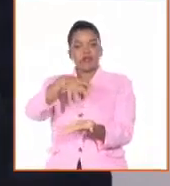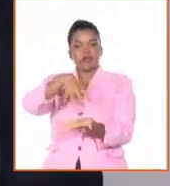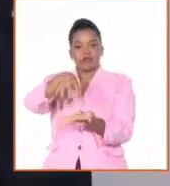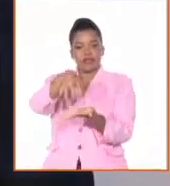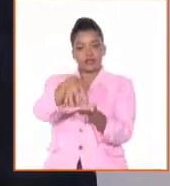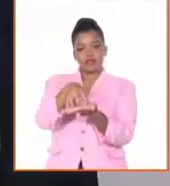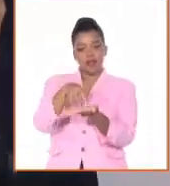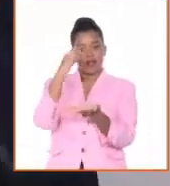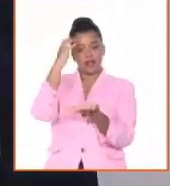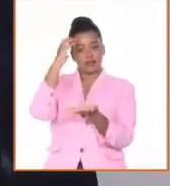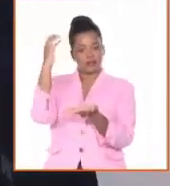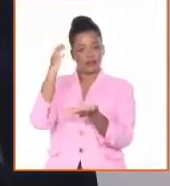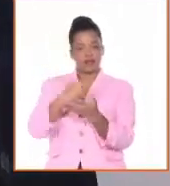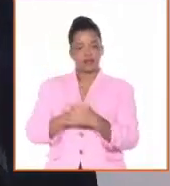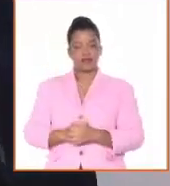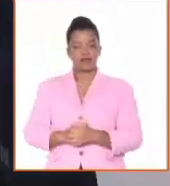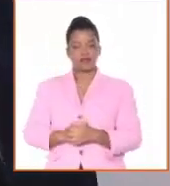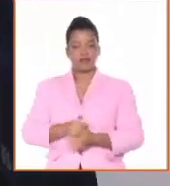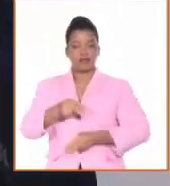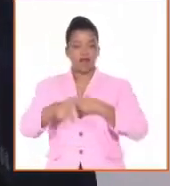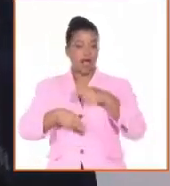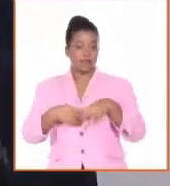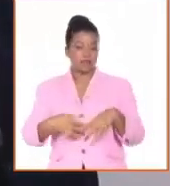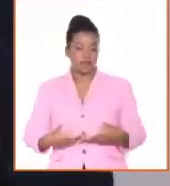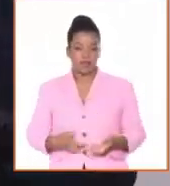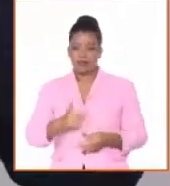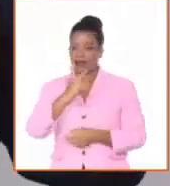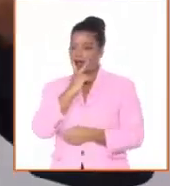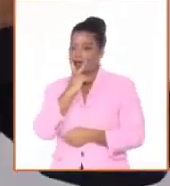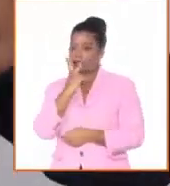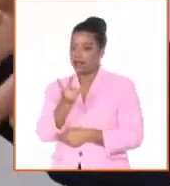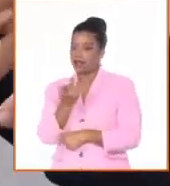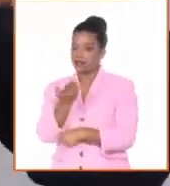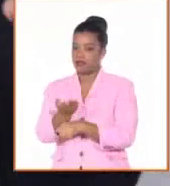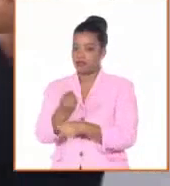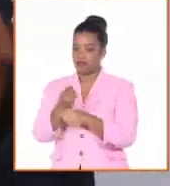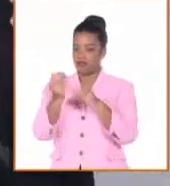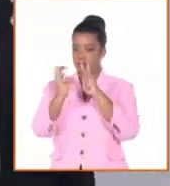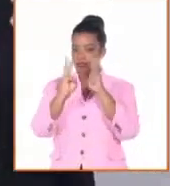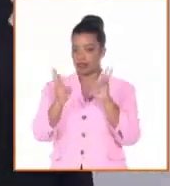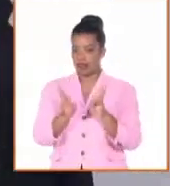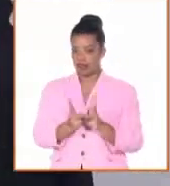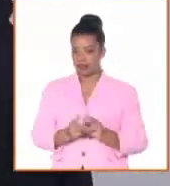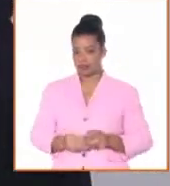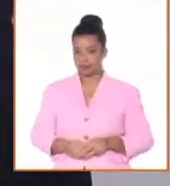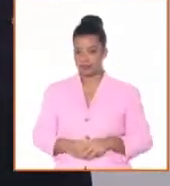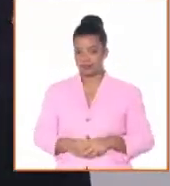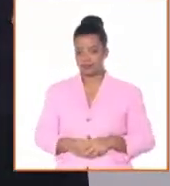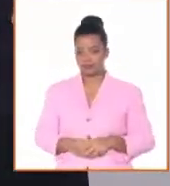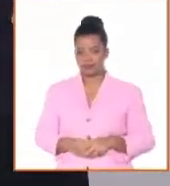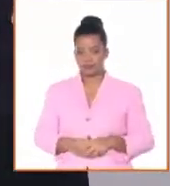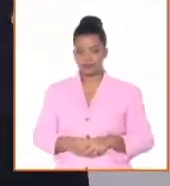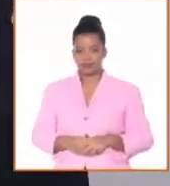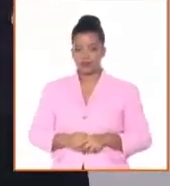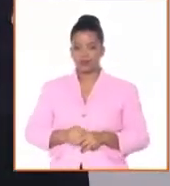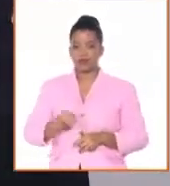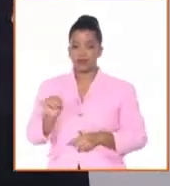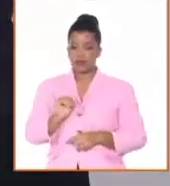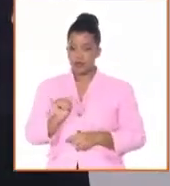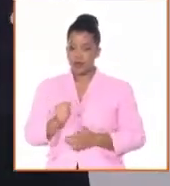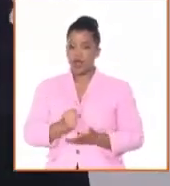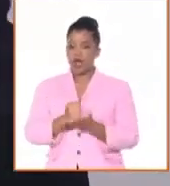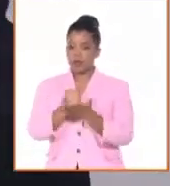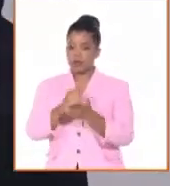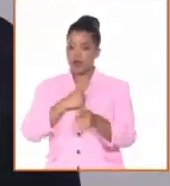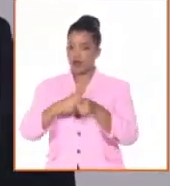que es el que va a atender directamente la solicitud online por supuesto con el concurso de las demás oficinas registrales que integran